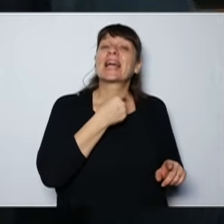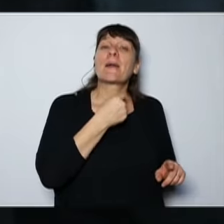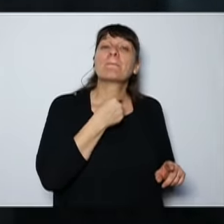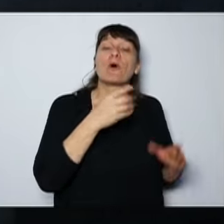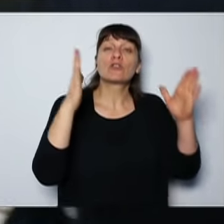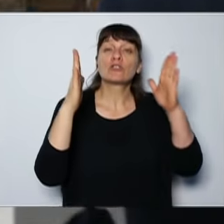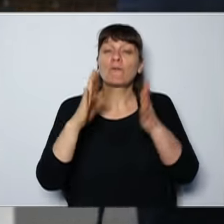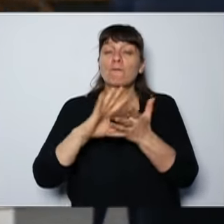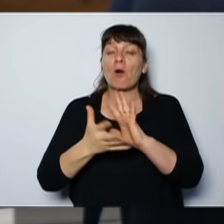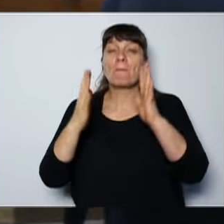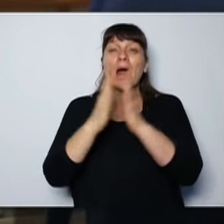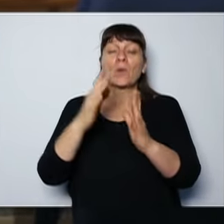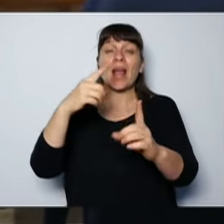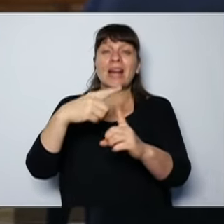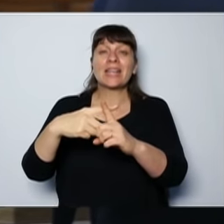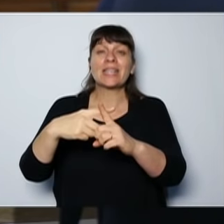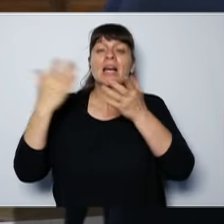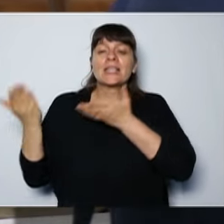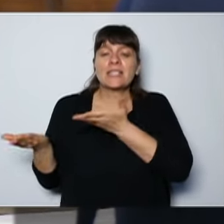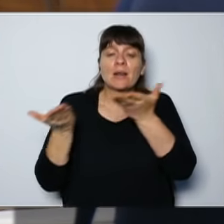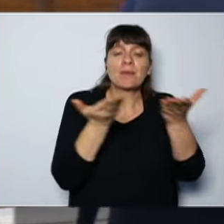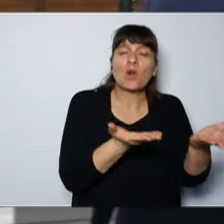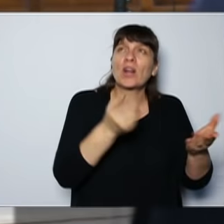Queremos ser una iglesia.